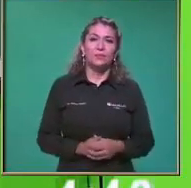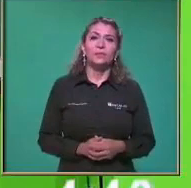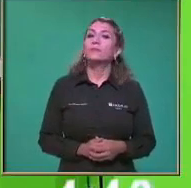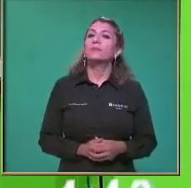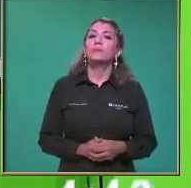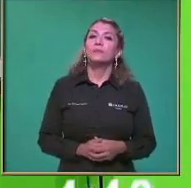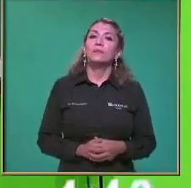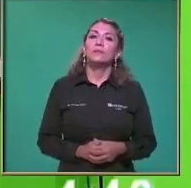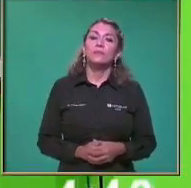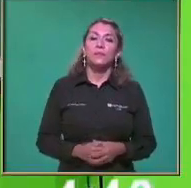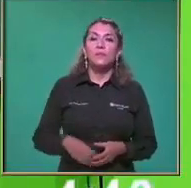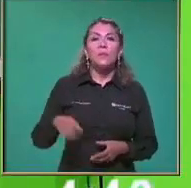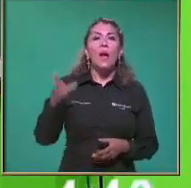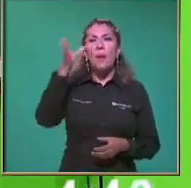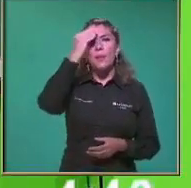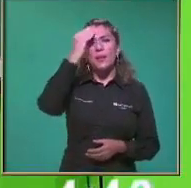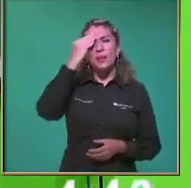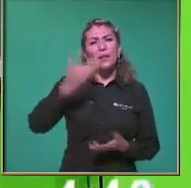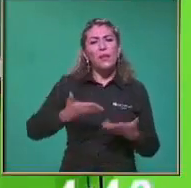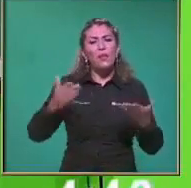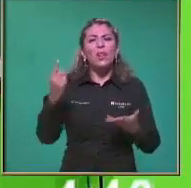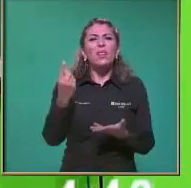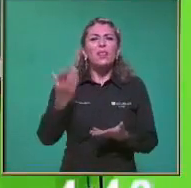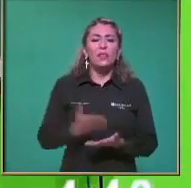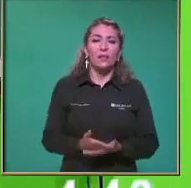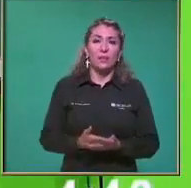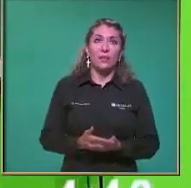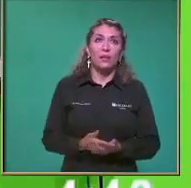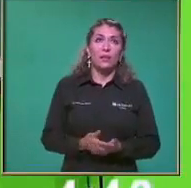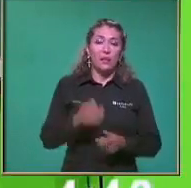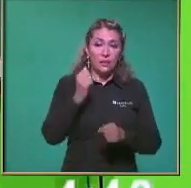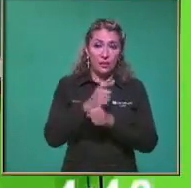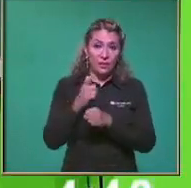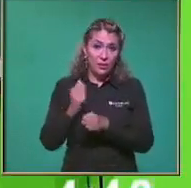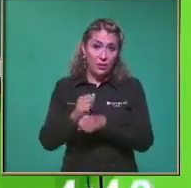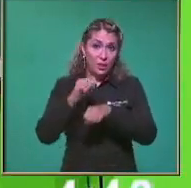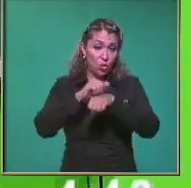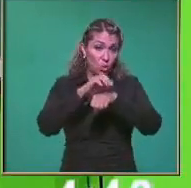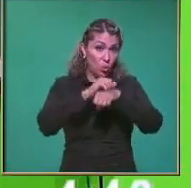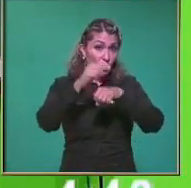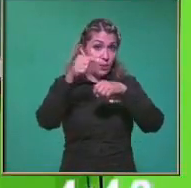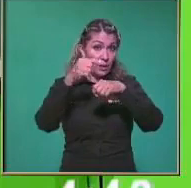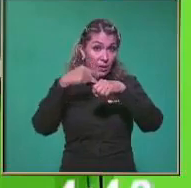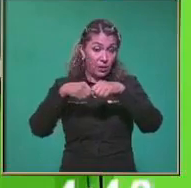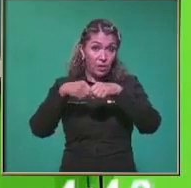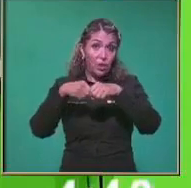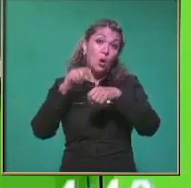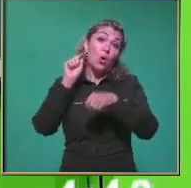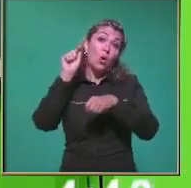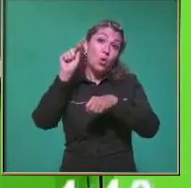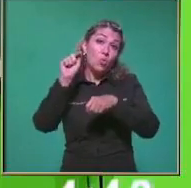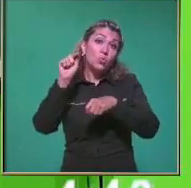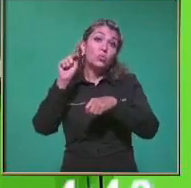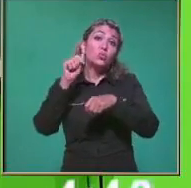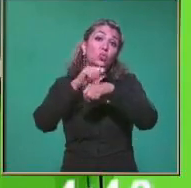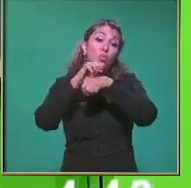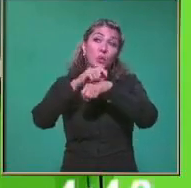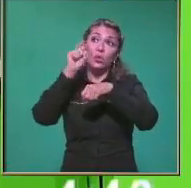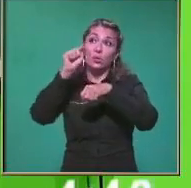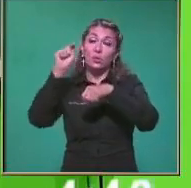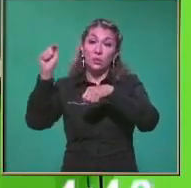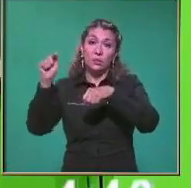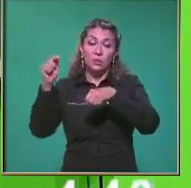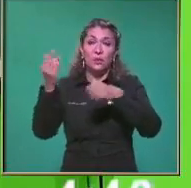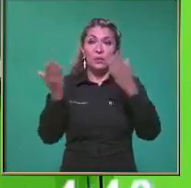siguiente aprendizaje esperado y continuamos con las fracciones. Este dice, identificación de una fracción o un decimal entre dos fracciones